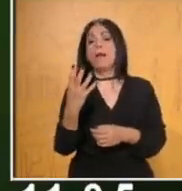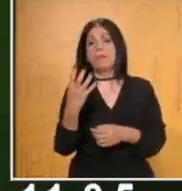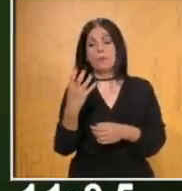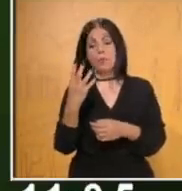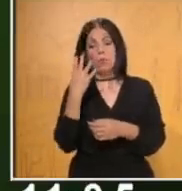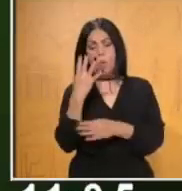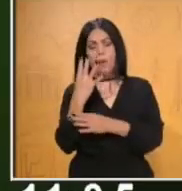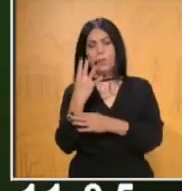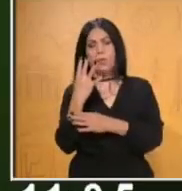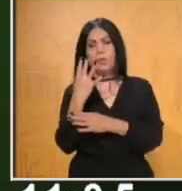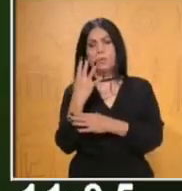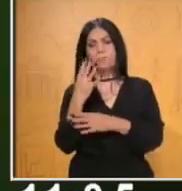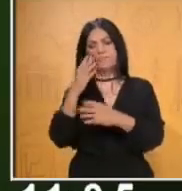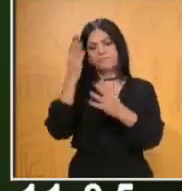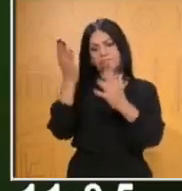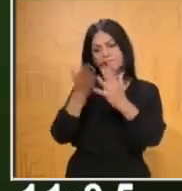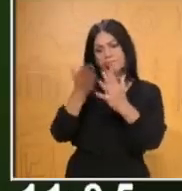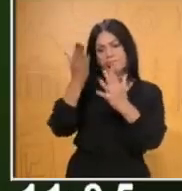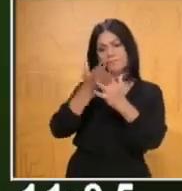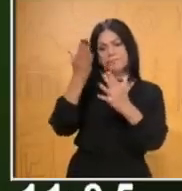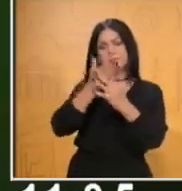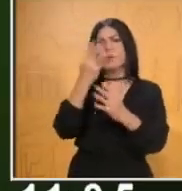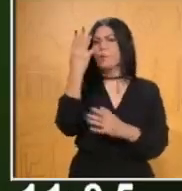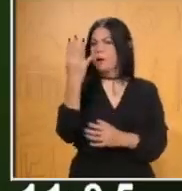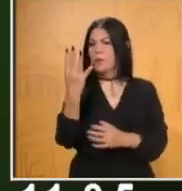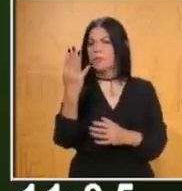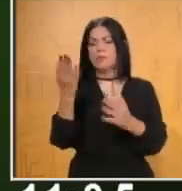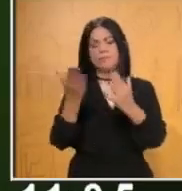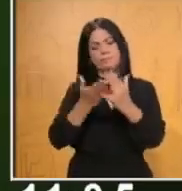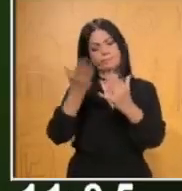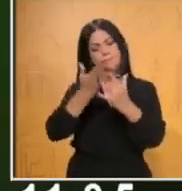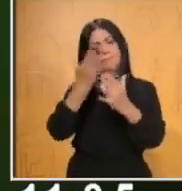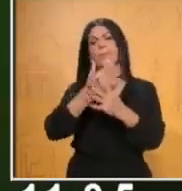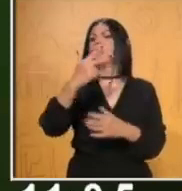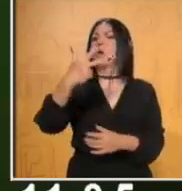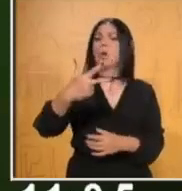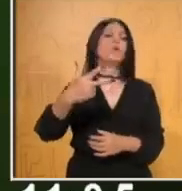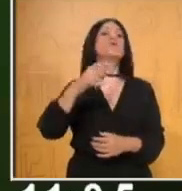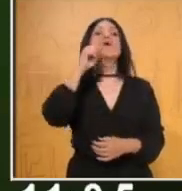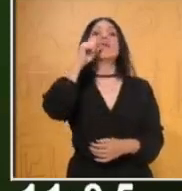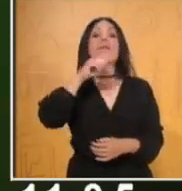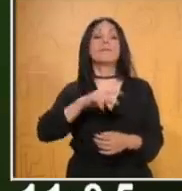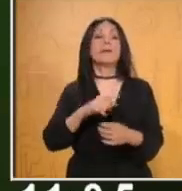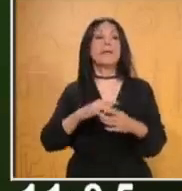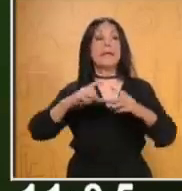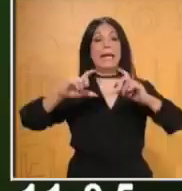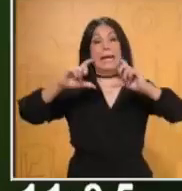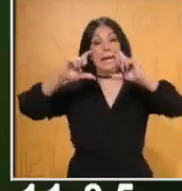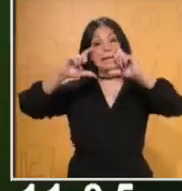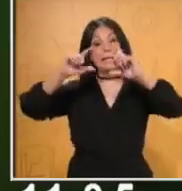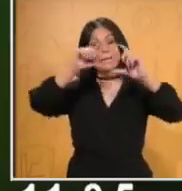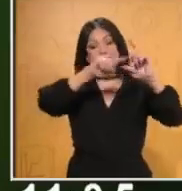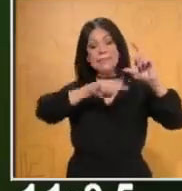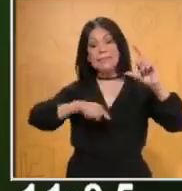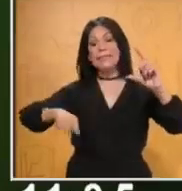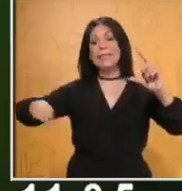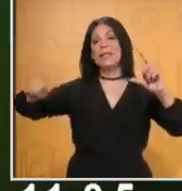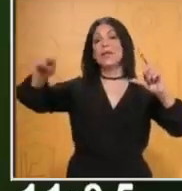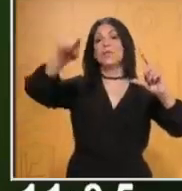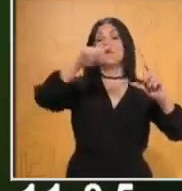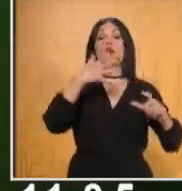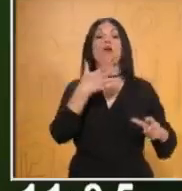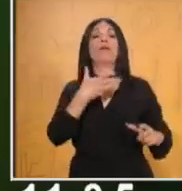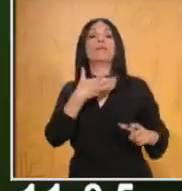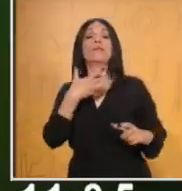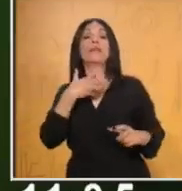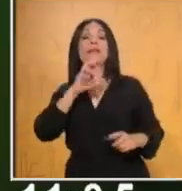miden en grados. Ok, recordando que el círculo, al interior su circunferencia van a ser 360 grados y